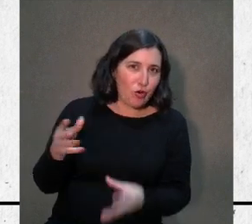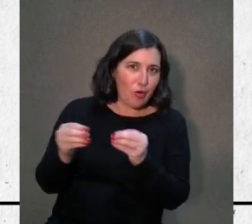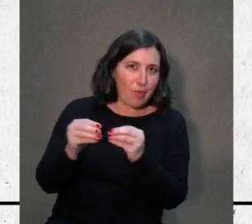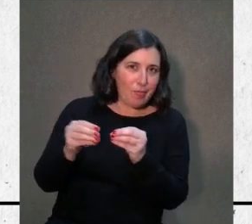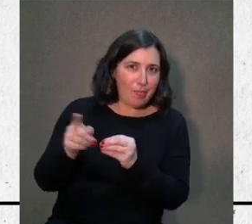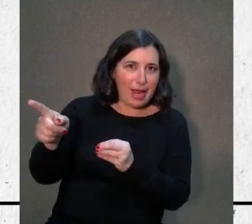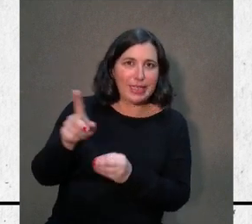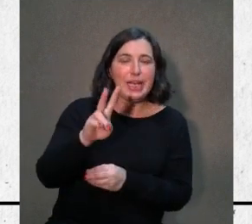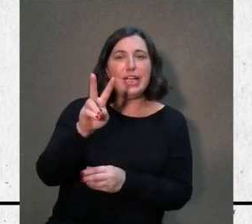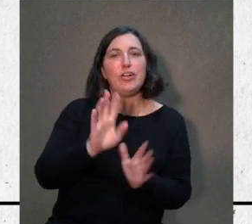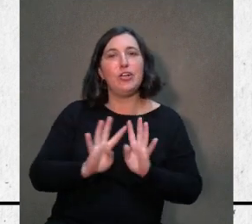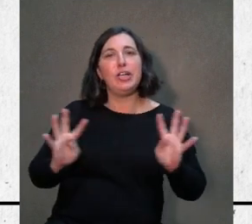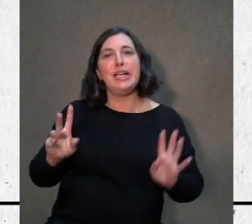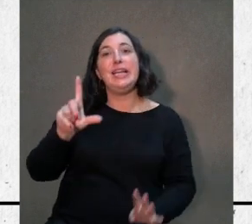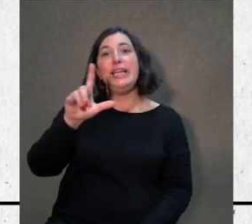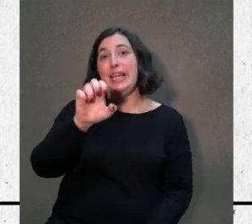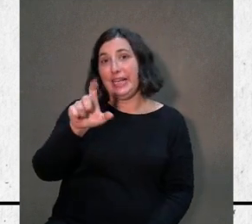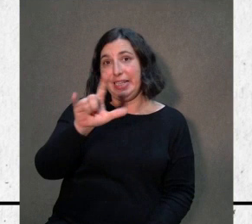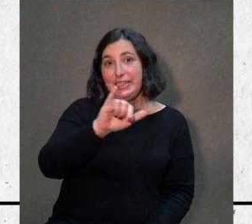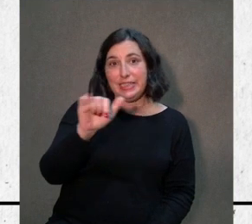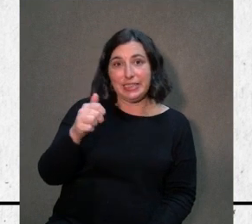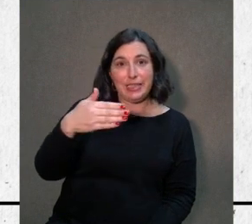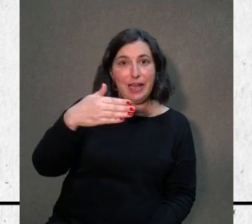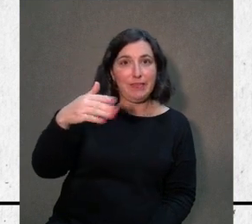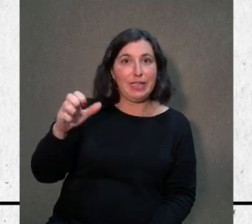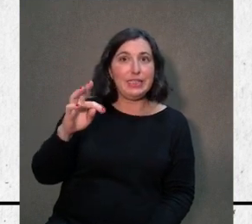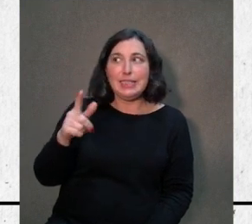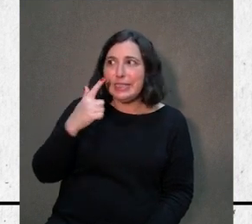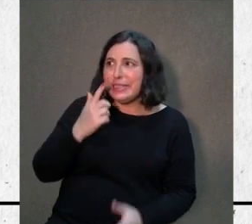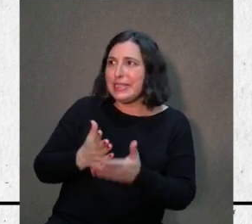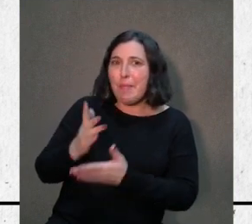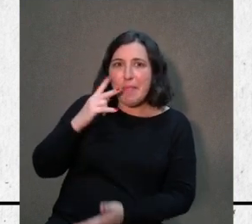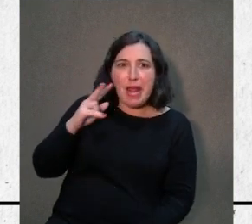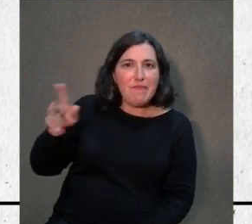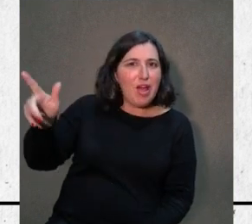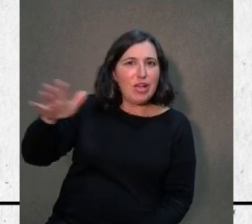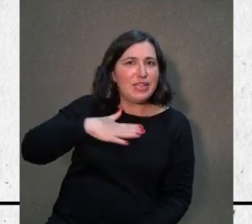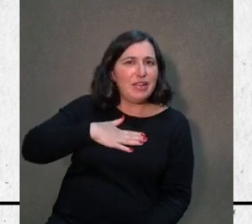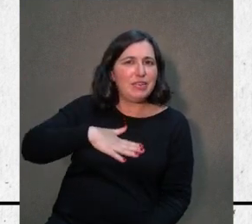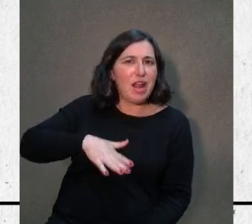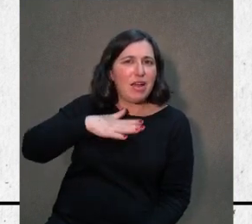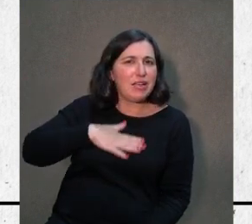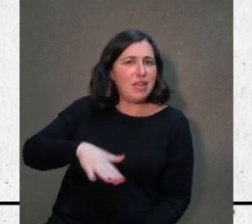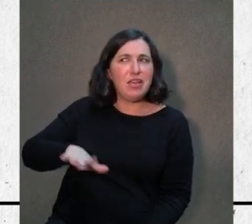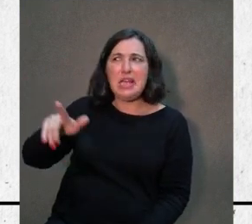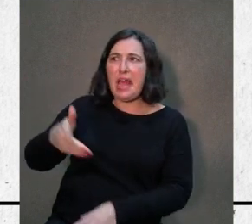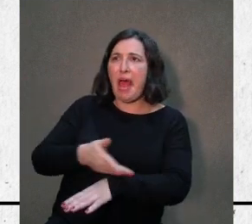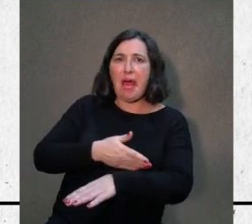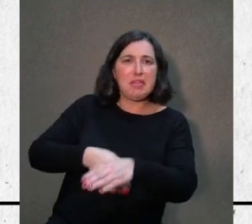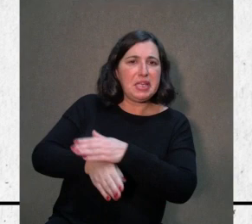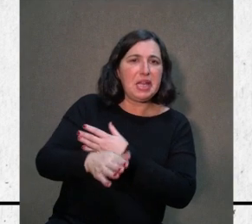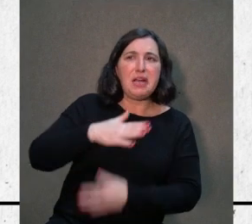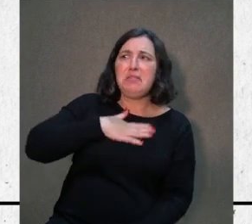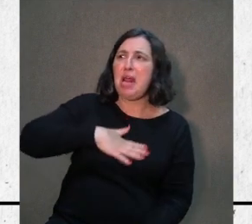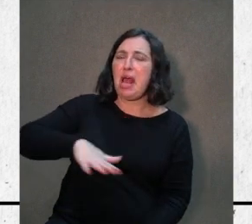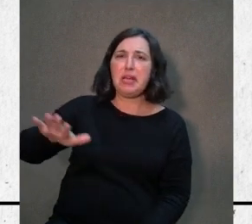bueno, yo comparto la fila de violas, toco con Lizzy, y yo siempre la veo a Lizzy muy tranquila en el costado del escenario